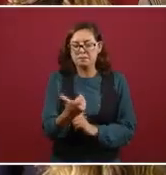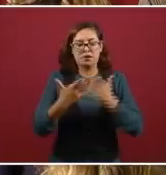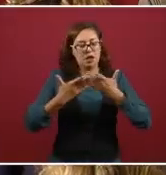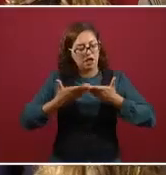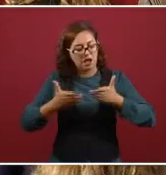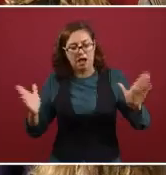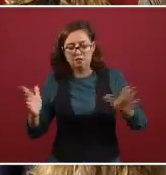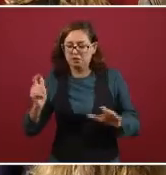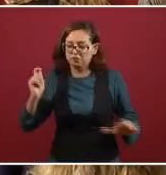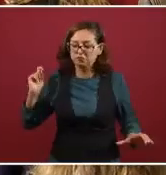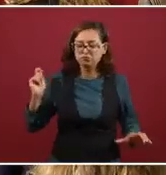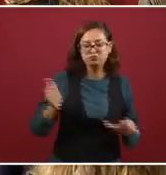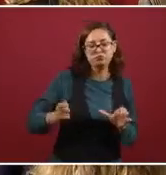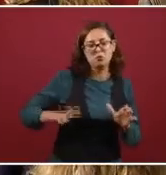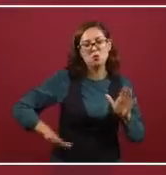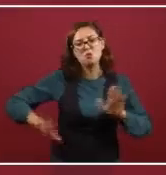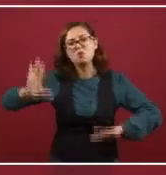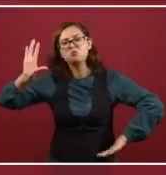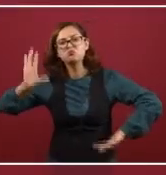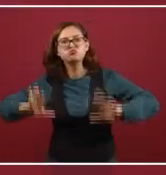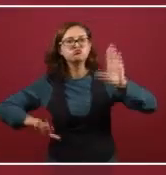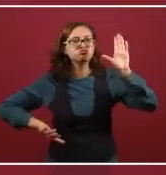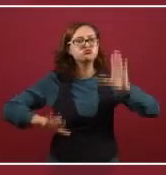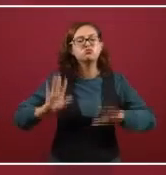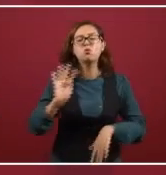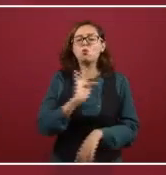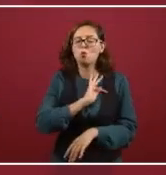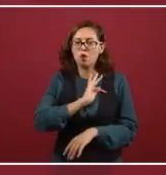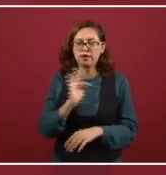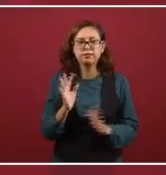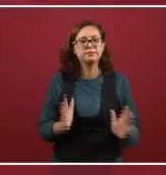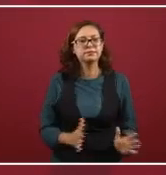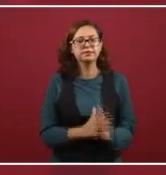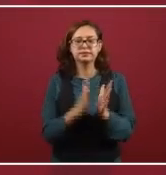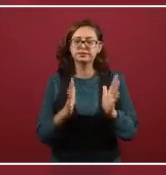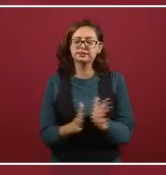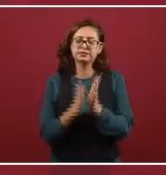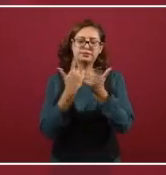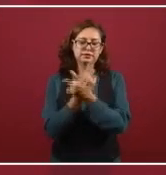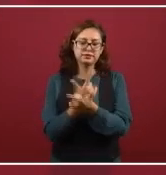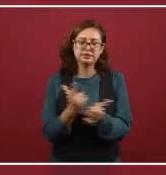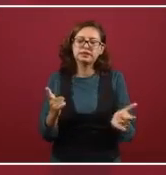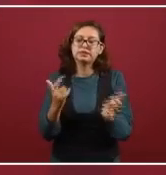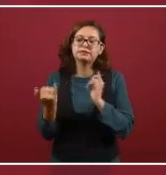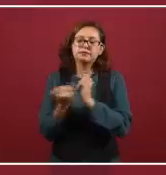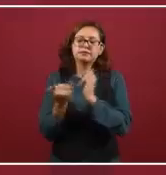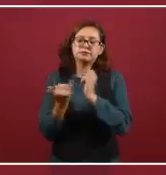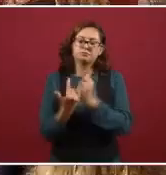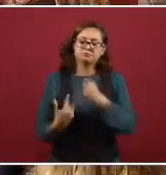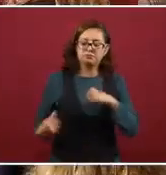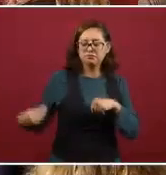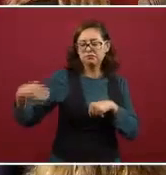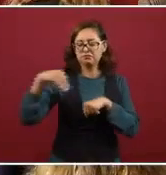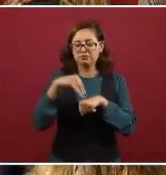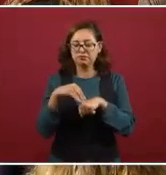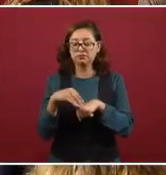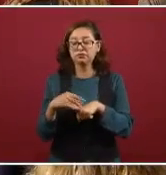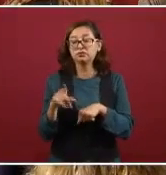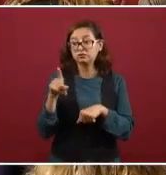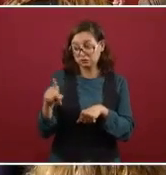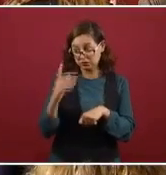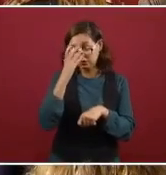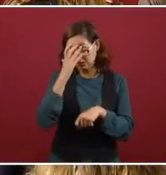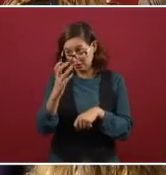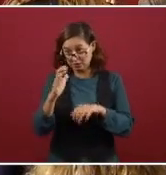abierta, martillo, quien tenga bien lo puede hacer, y adicionalmente se pagan unas que le llamamos garantía de